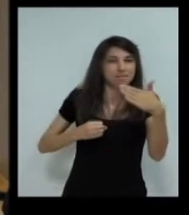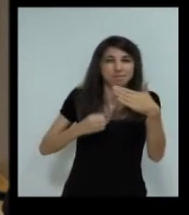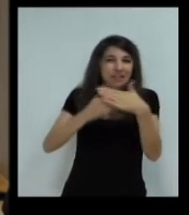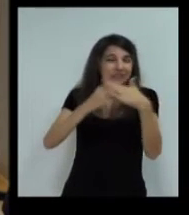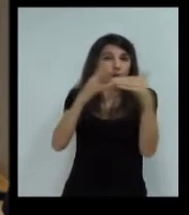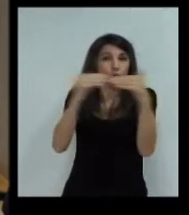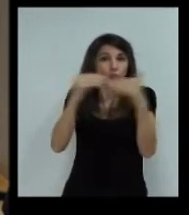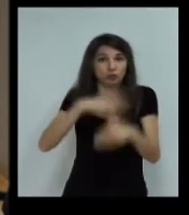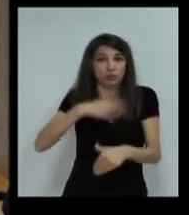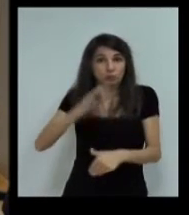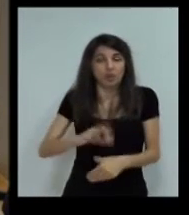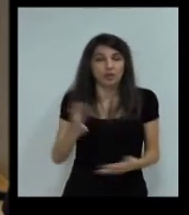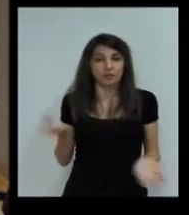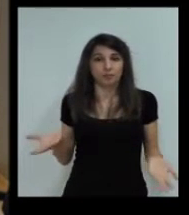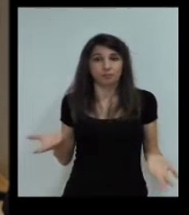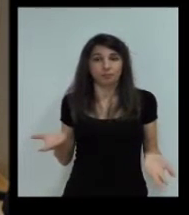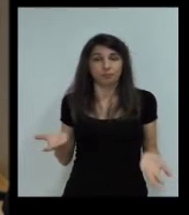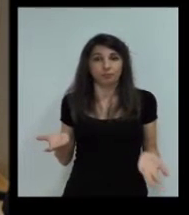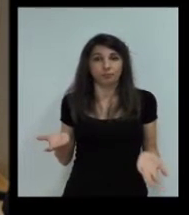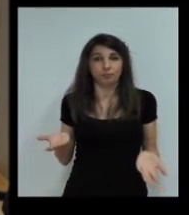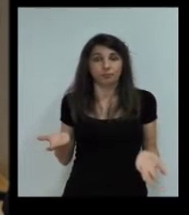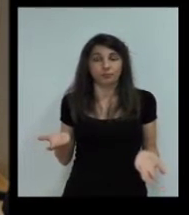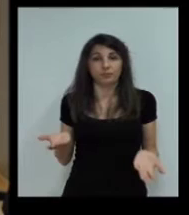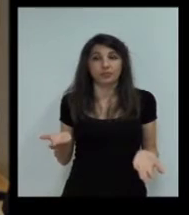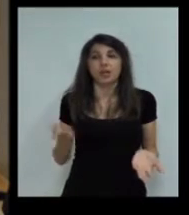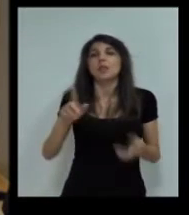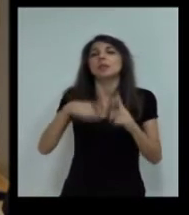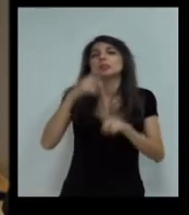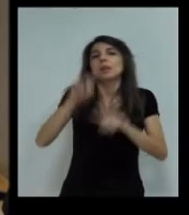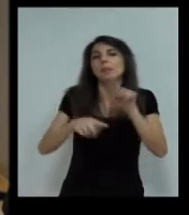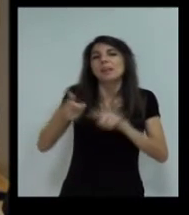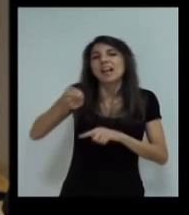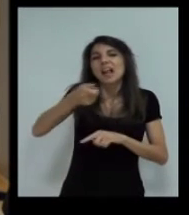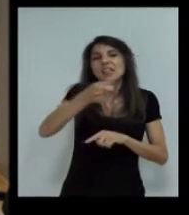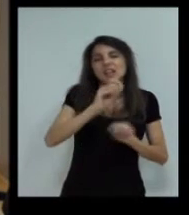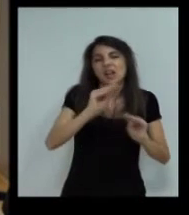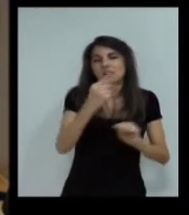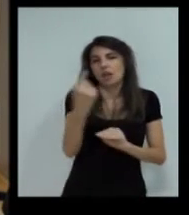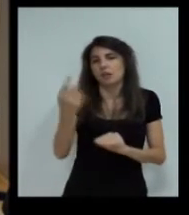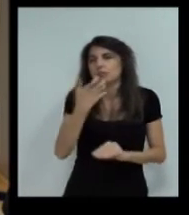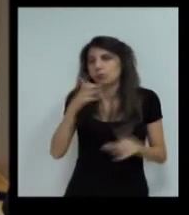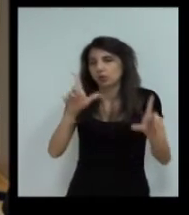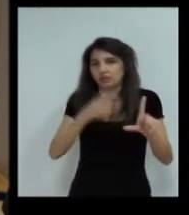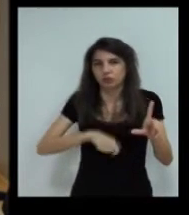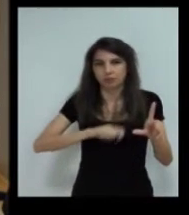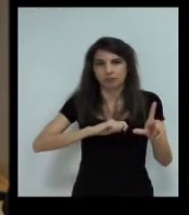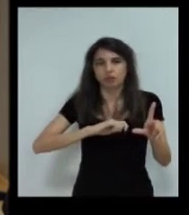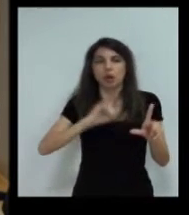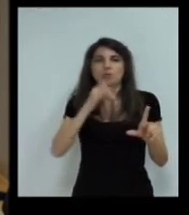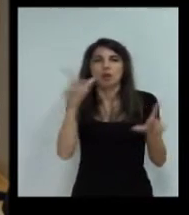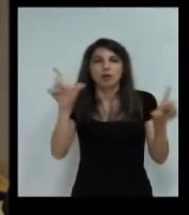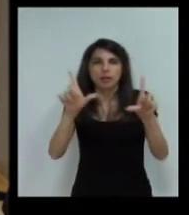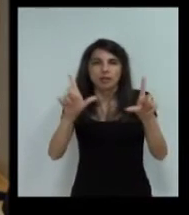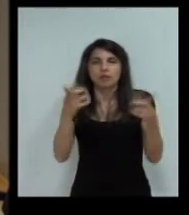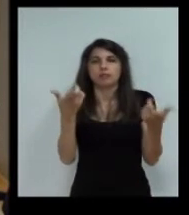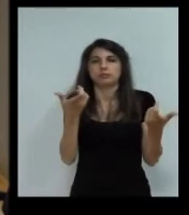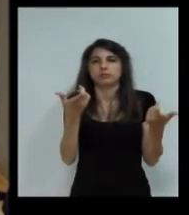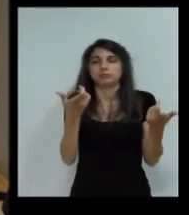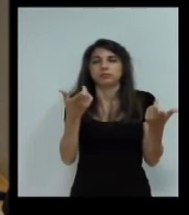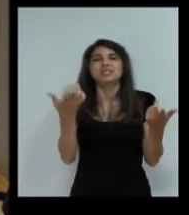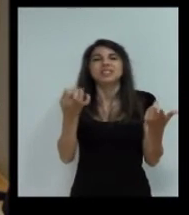Por ejemplo, luego habrá que tener en cuenta cada cadena. Por ejemplo, en Televisión Española tenemos una cadena que es el canal 24